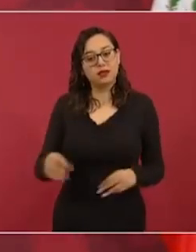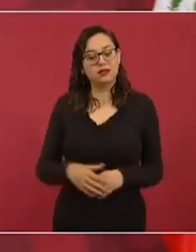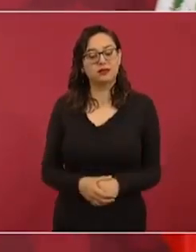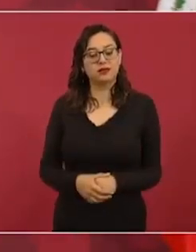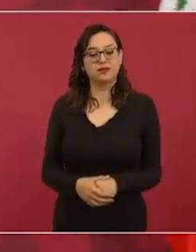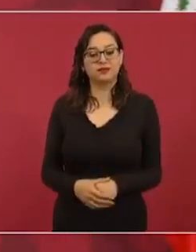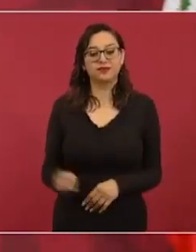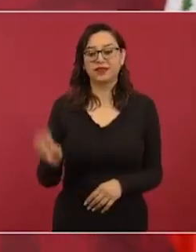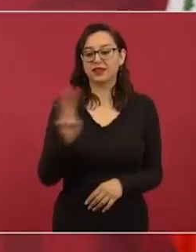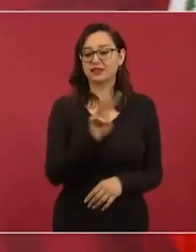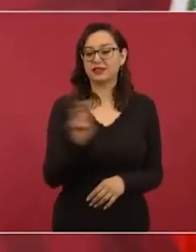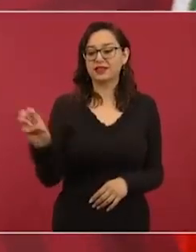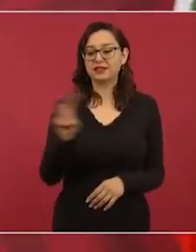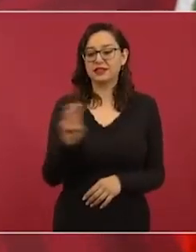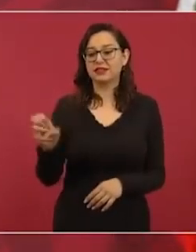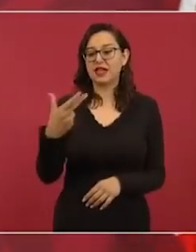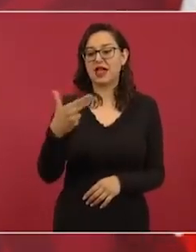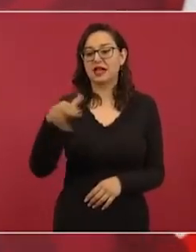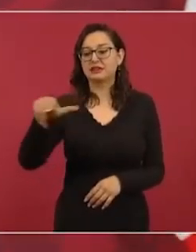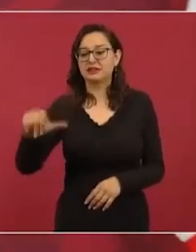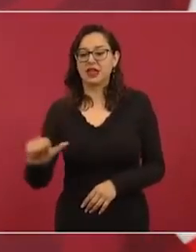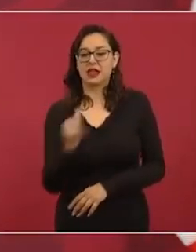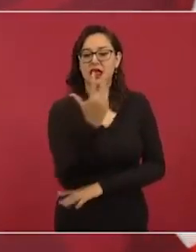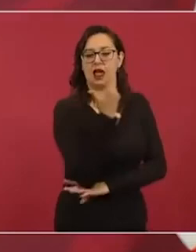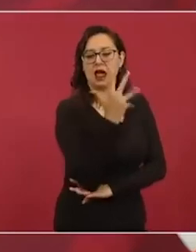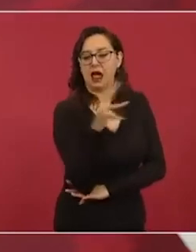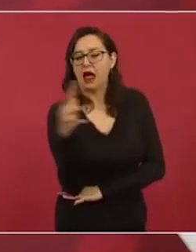300 hectáreas de manglares.